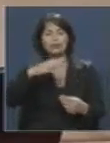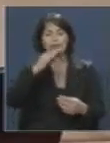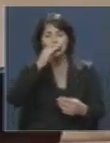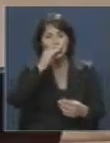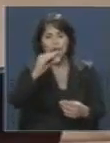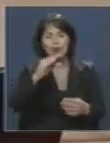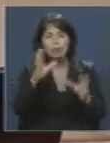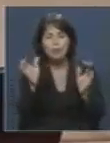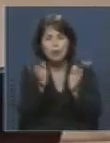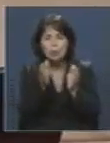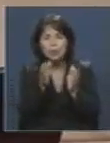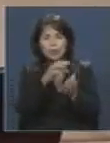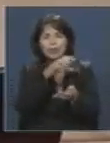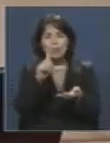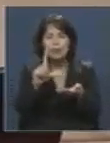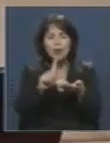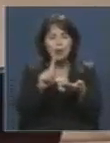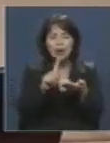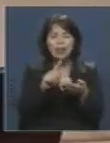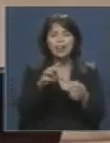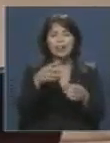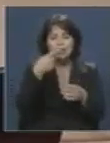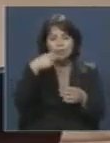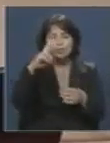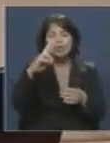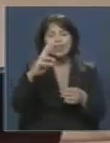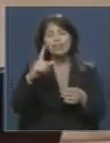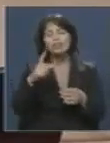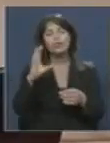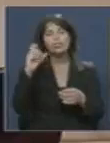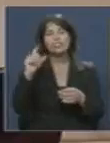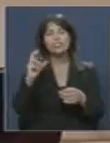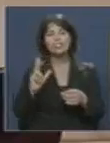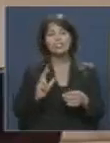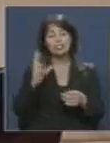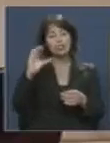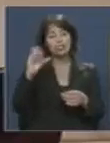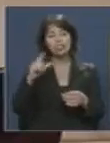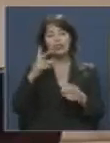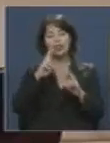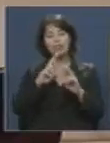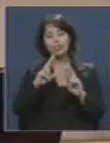las pequeñas localidades de nuestro sur. Don Celino, descanse en paz.